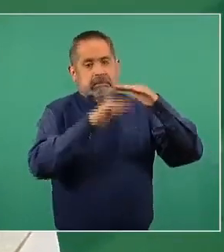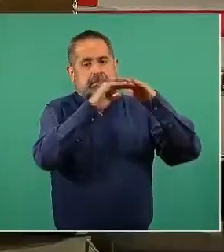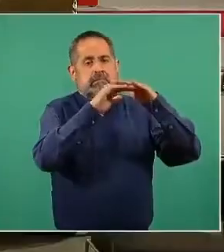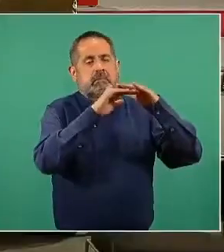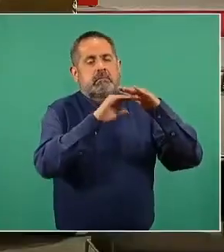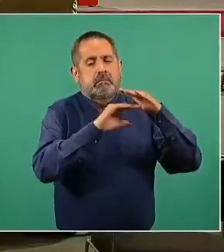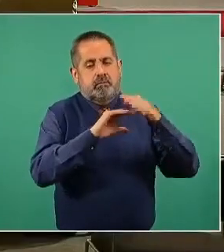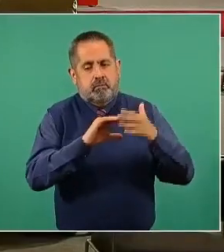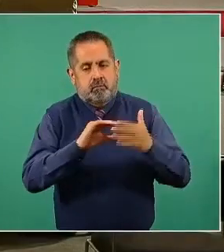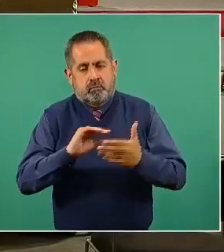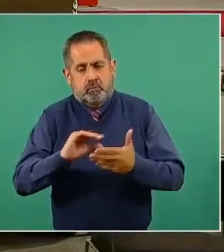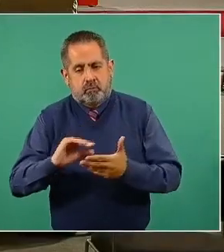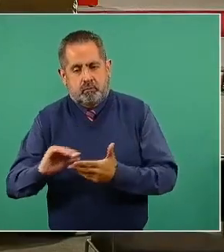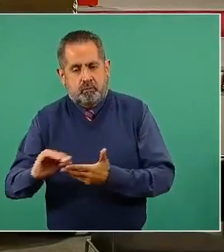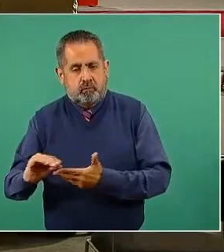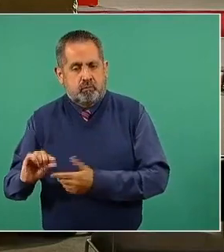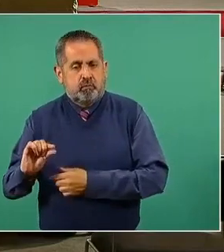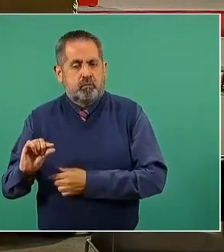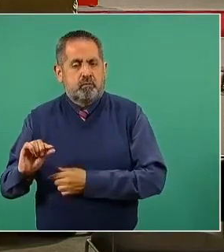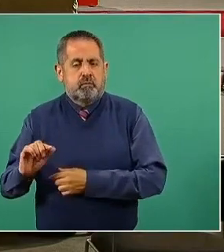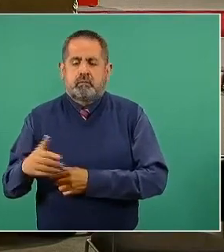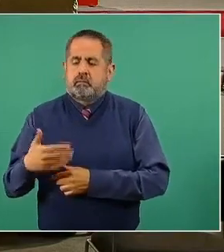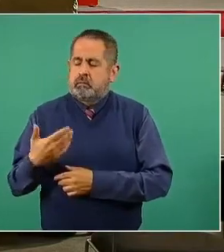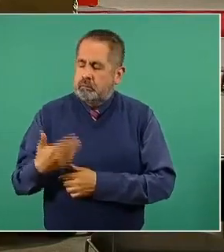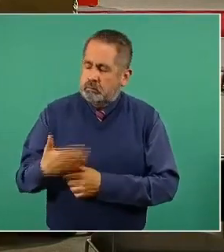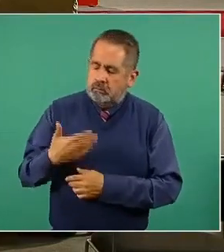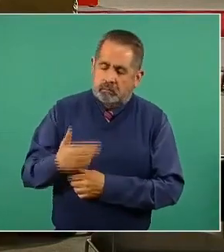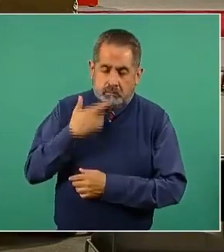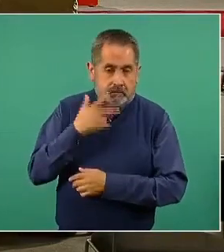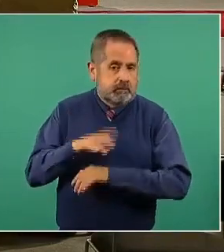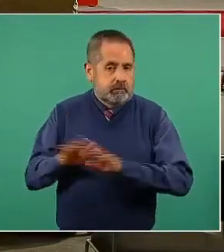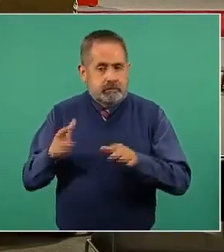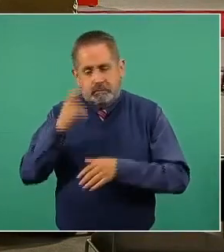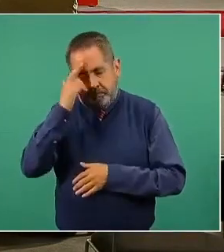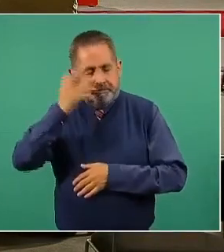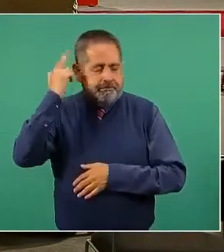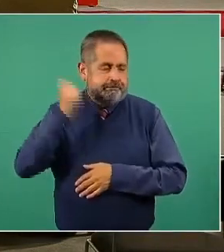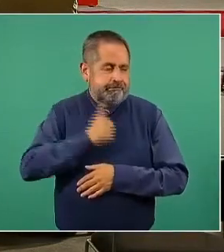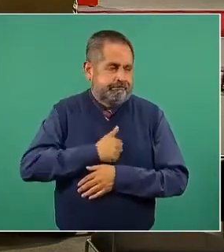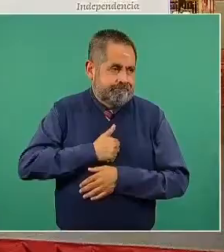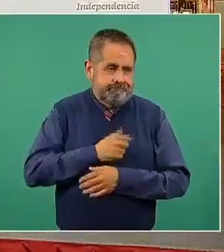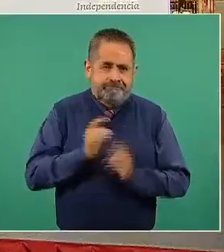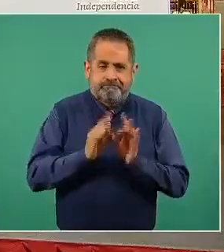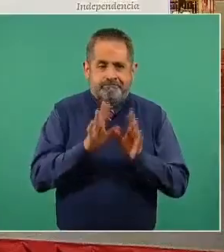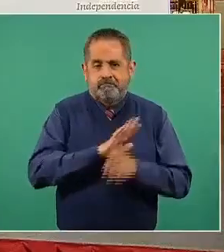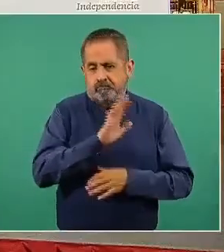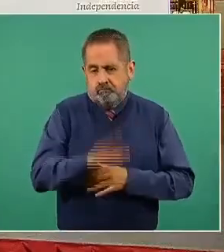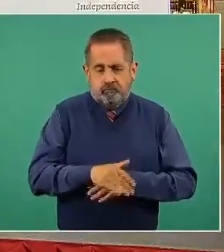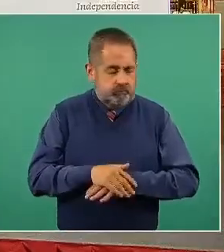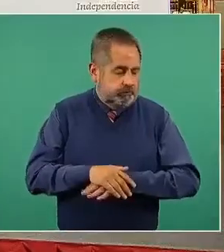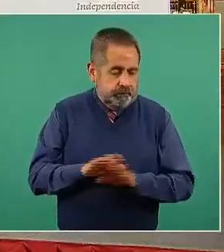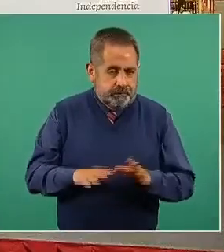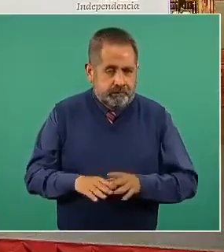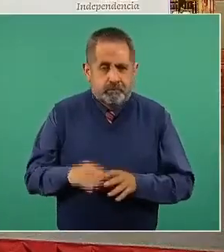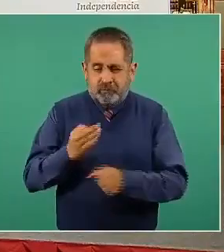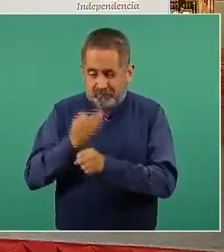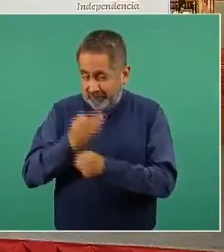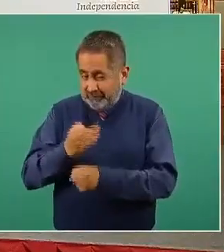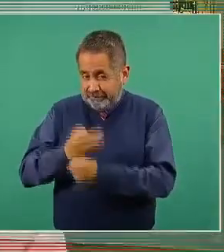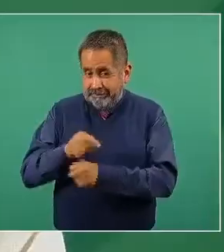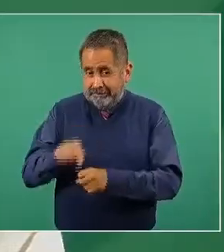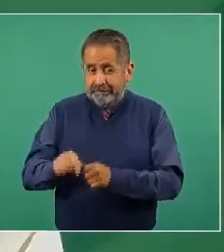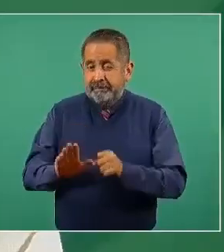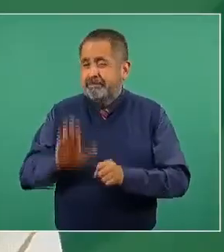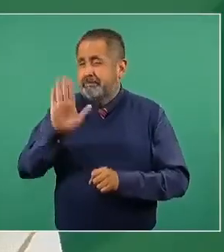que la cantidad de eventos nuevos de enfermedad y de lamentables defunciones es semejante a lo que teníamos hace un